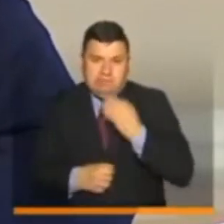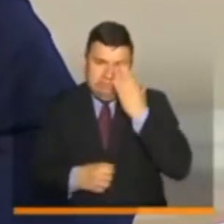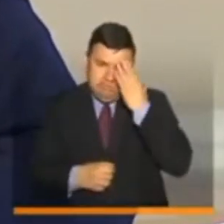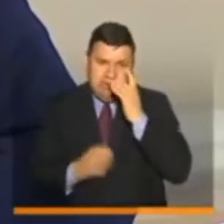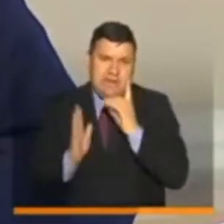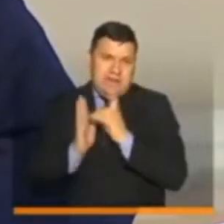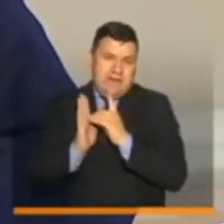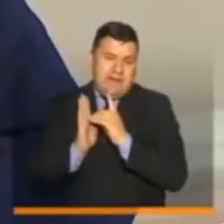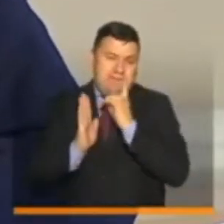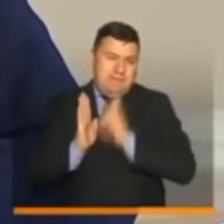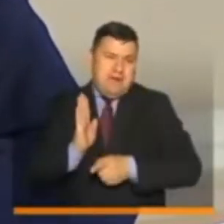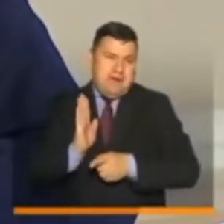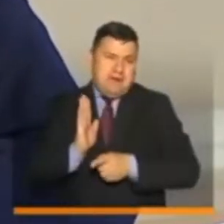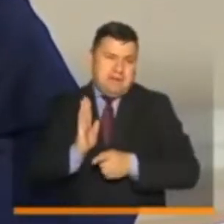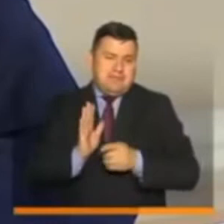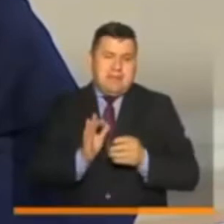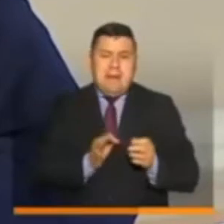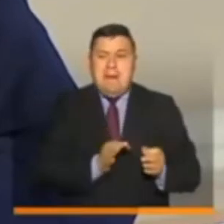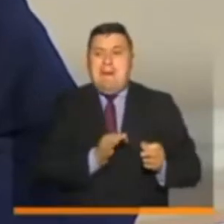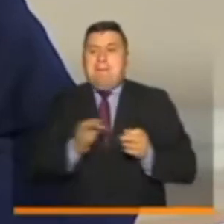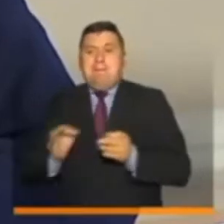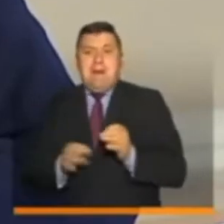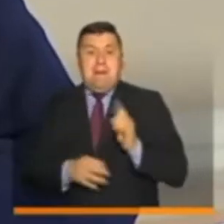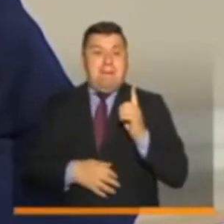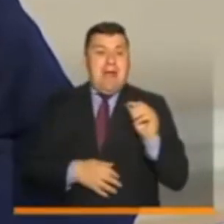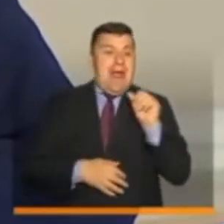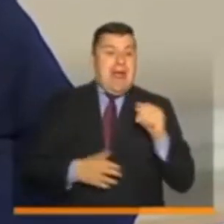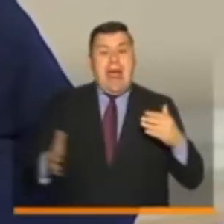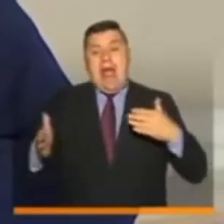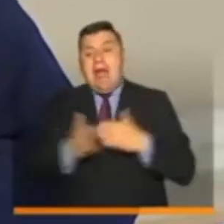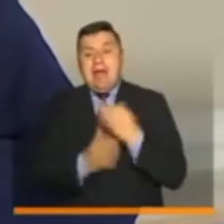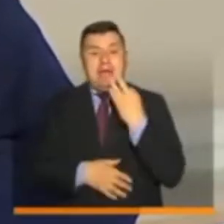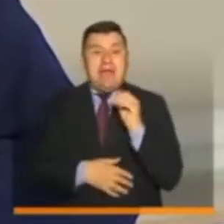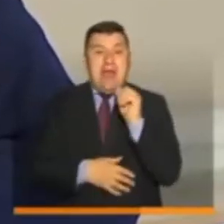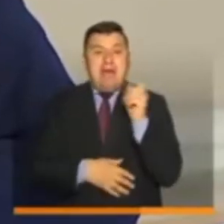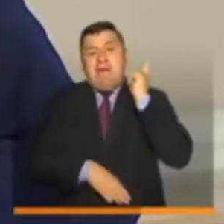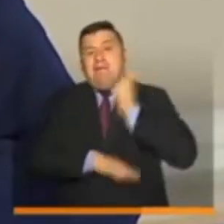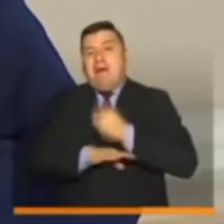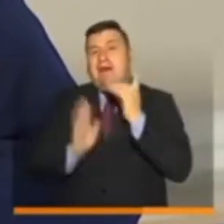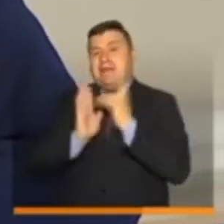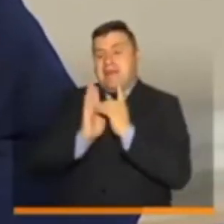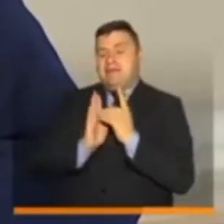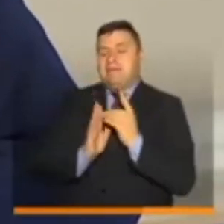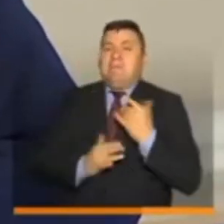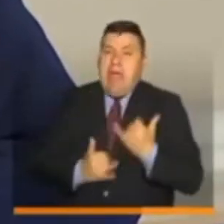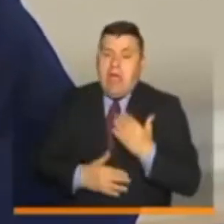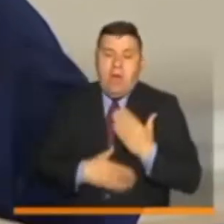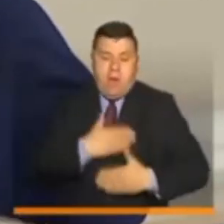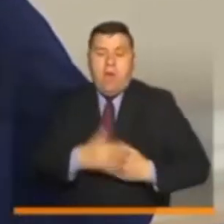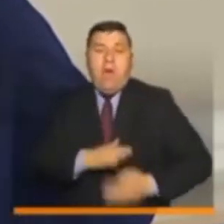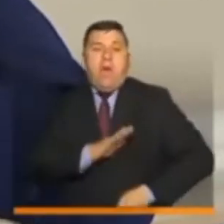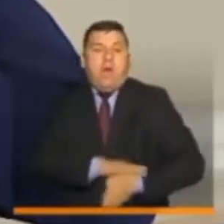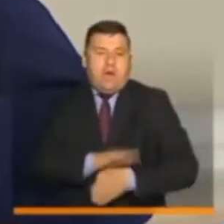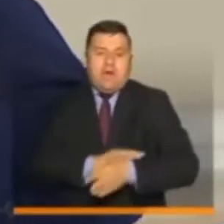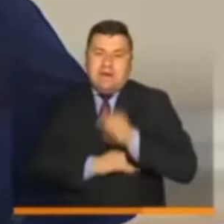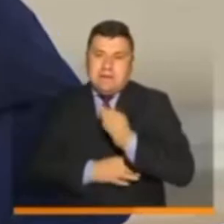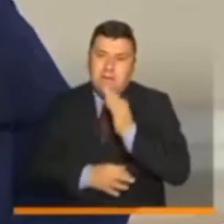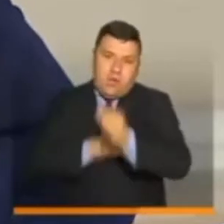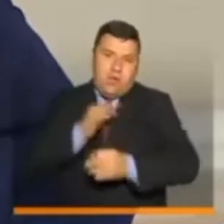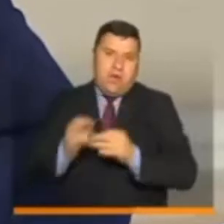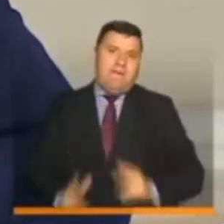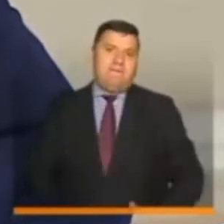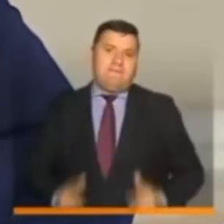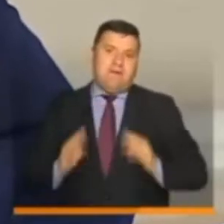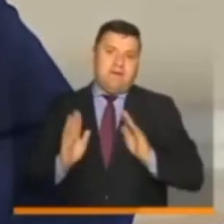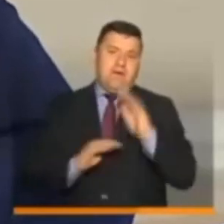marco del decreto que prorroga el aislamiento desde el 1 de agosto hasta el 31 de agosto, vamos a continuar siempre cuidando de la